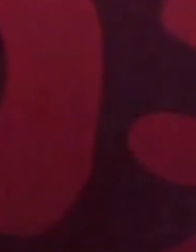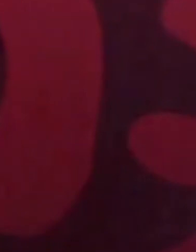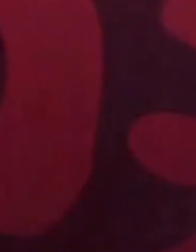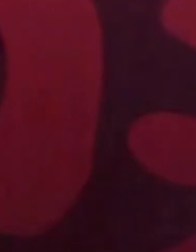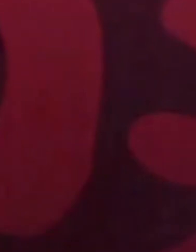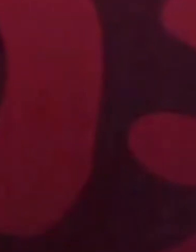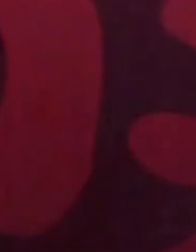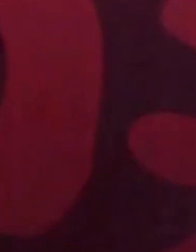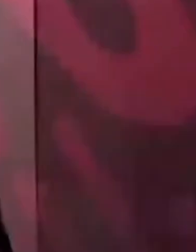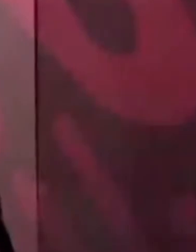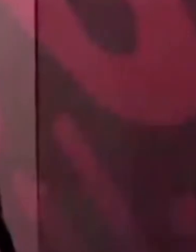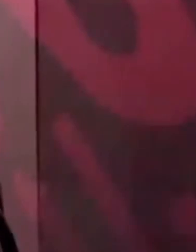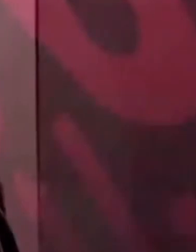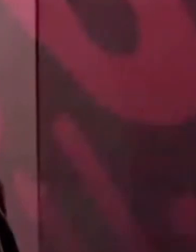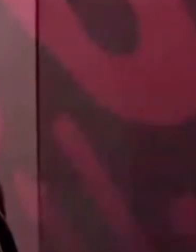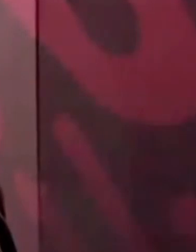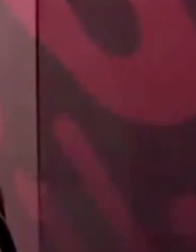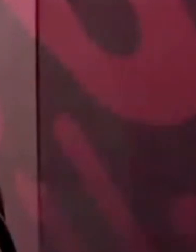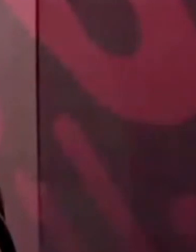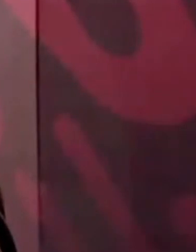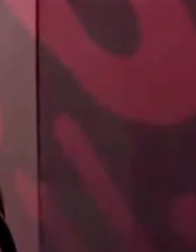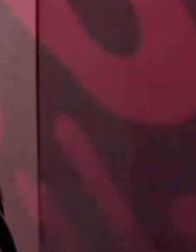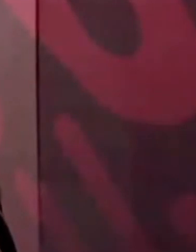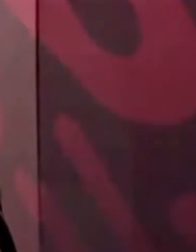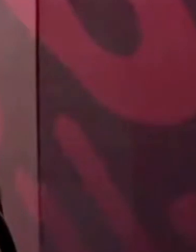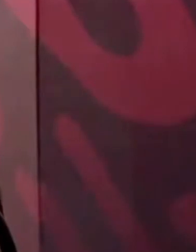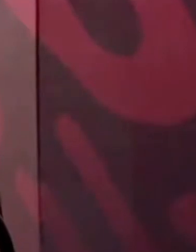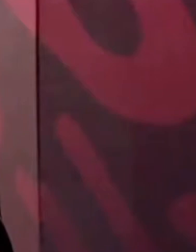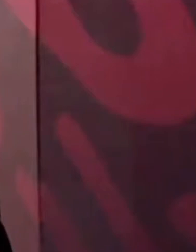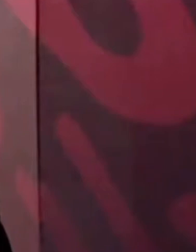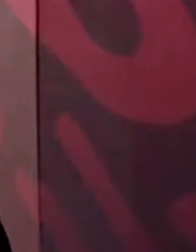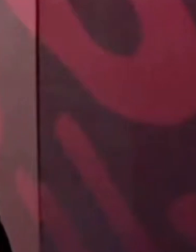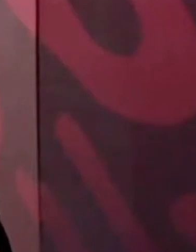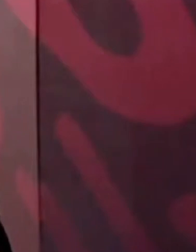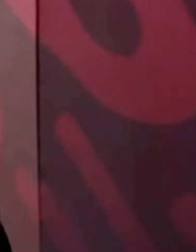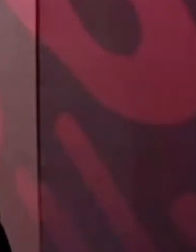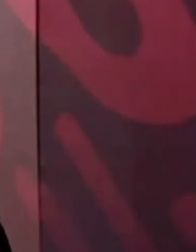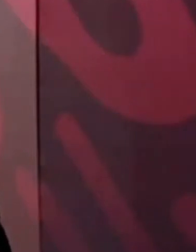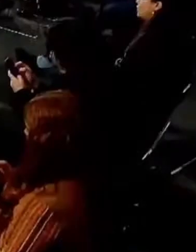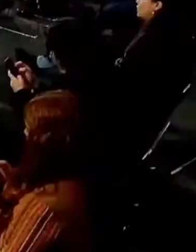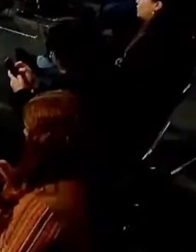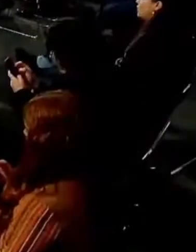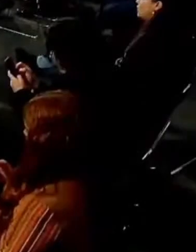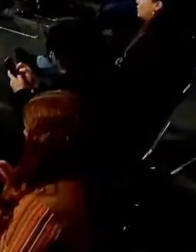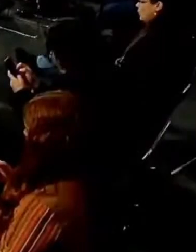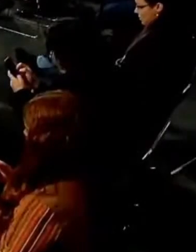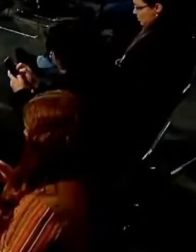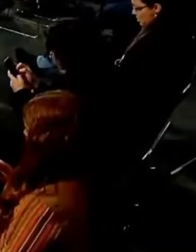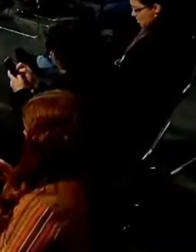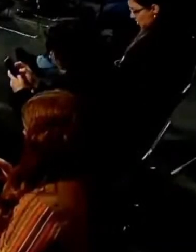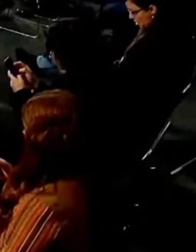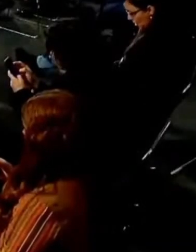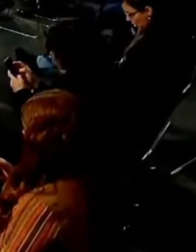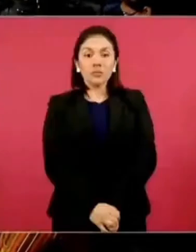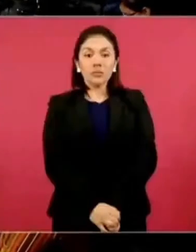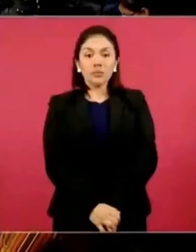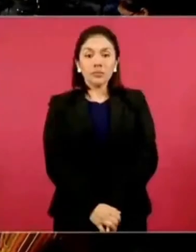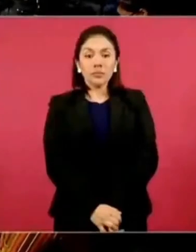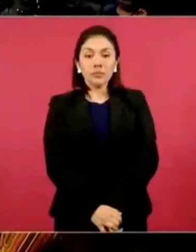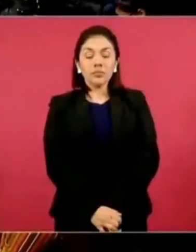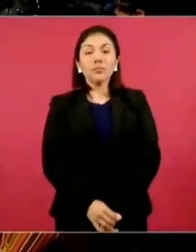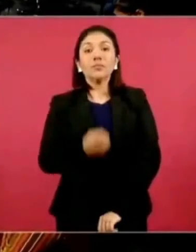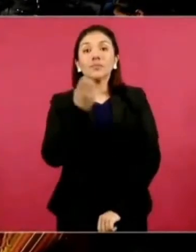de el visado que está entregando, o las visas que están entregando en Estados Unidos. Hasta